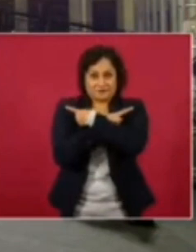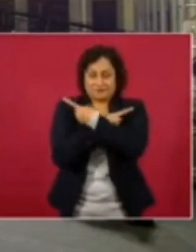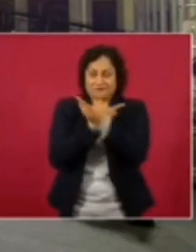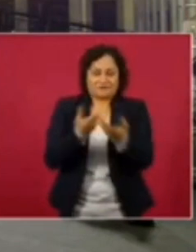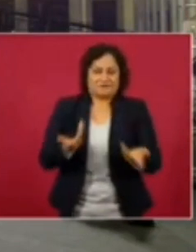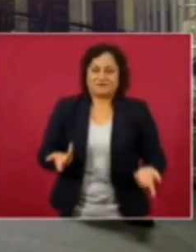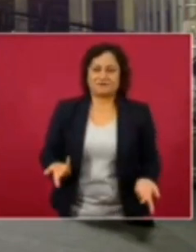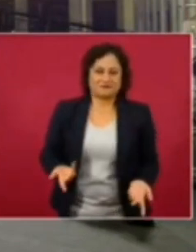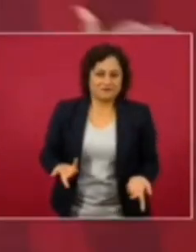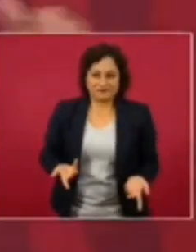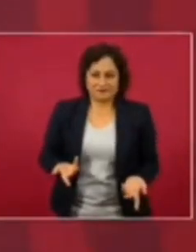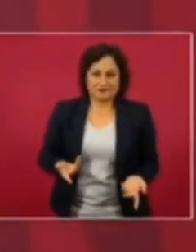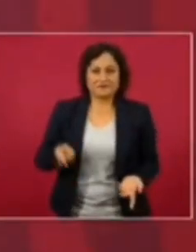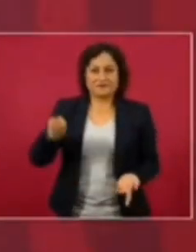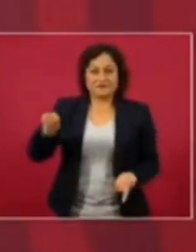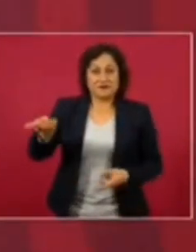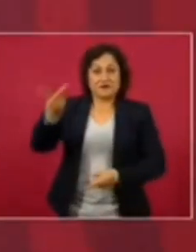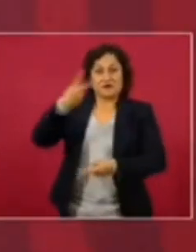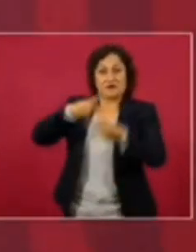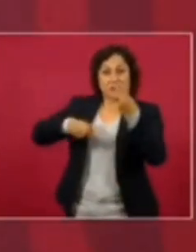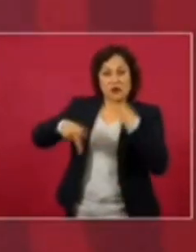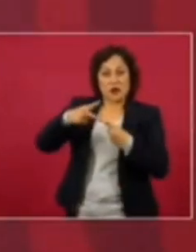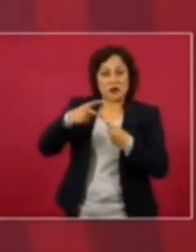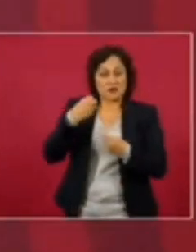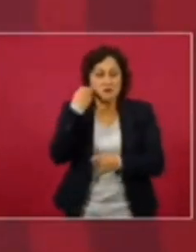van ellos a juzgar a todos